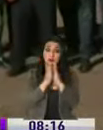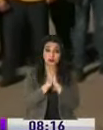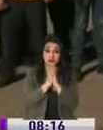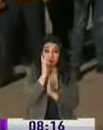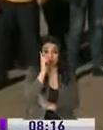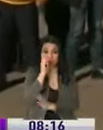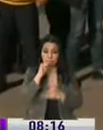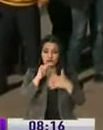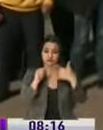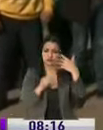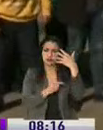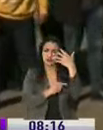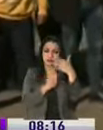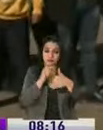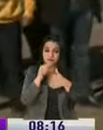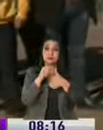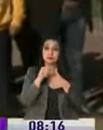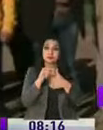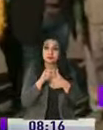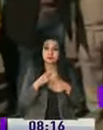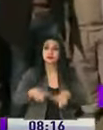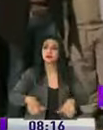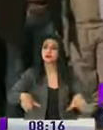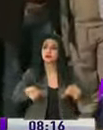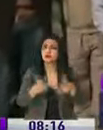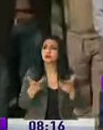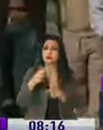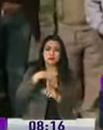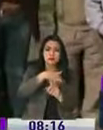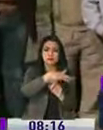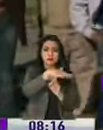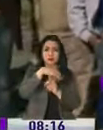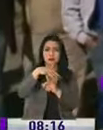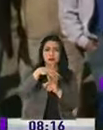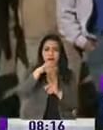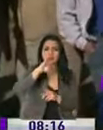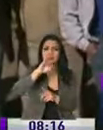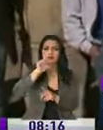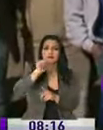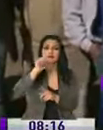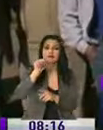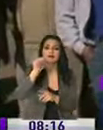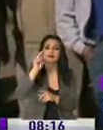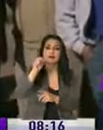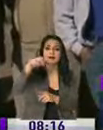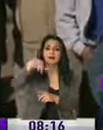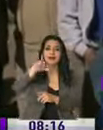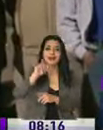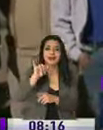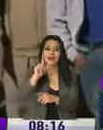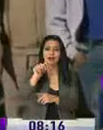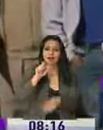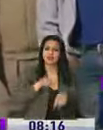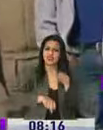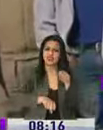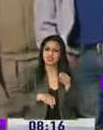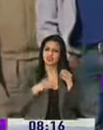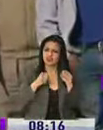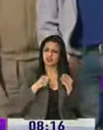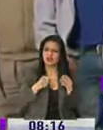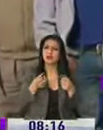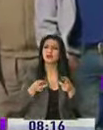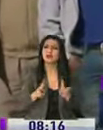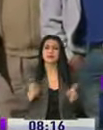sino varias. La primera, donde estamos, en este parque del sector El Blanqueado, que se encuentra no solo en mal estado, mi Robert, yo diría